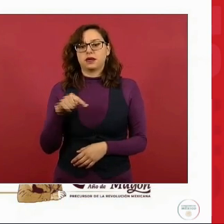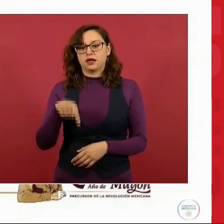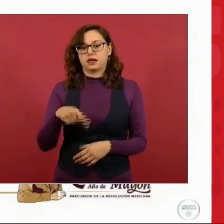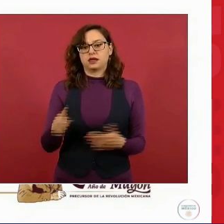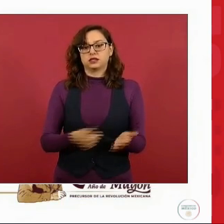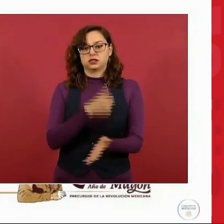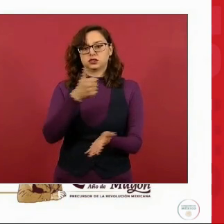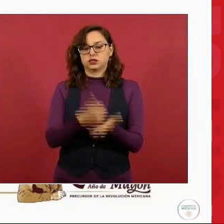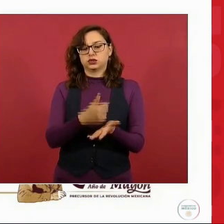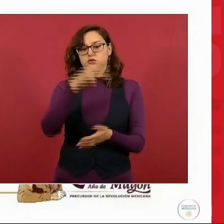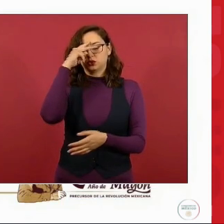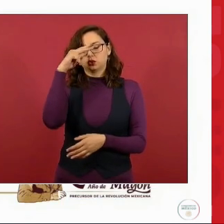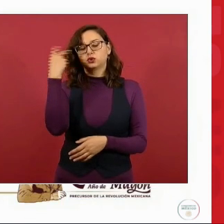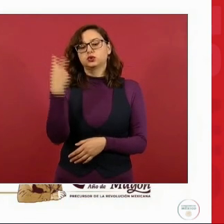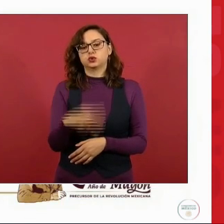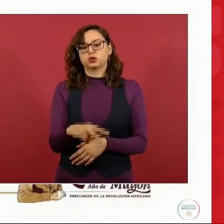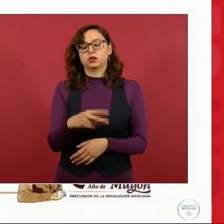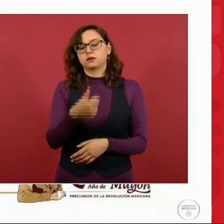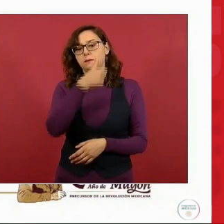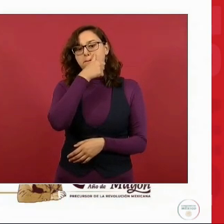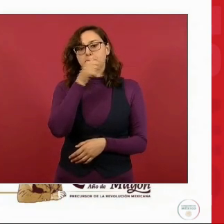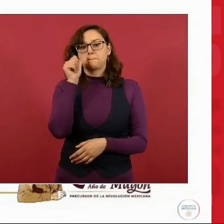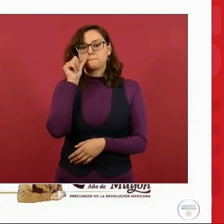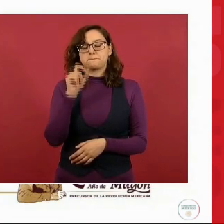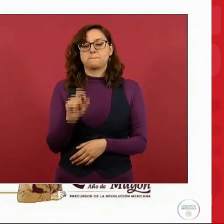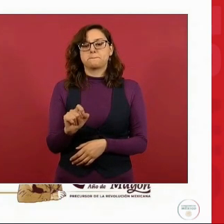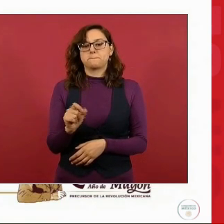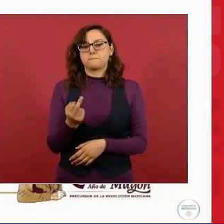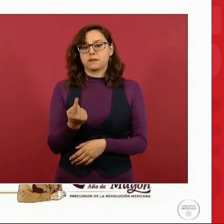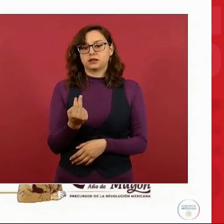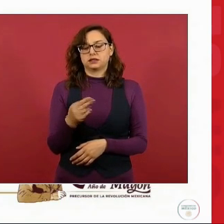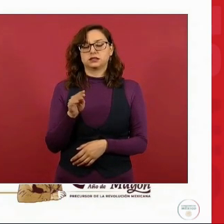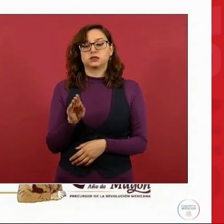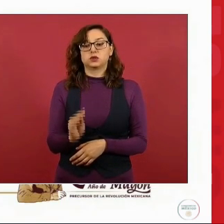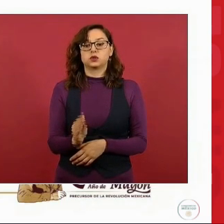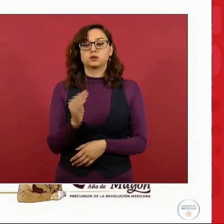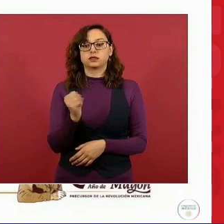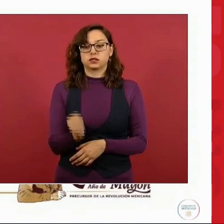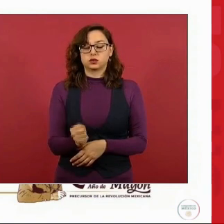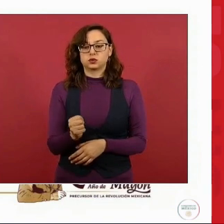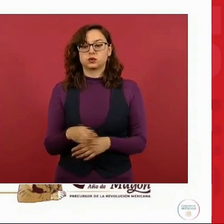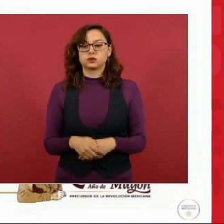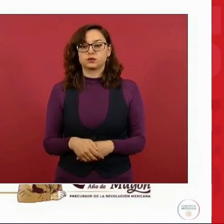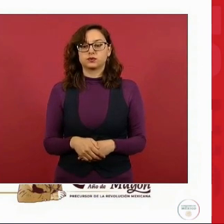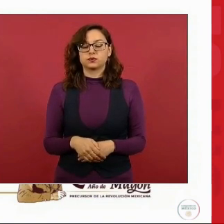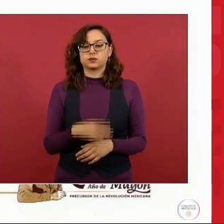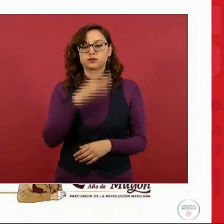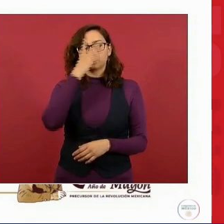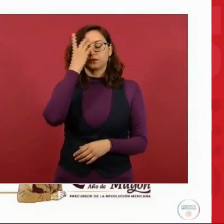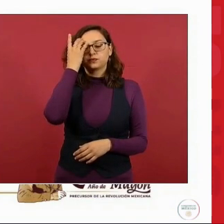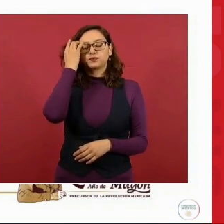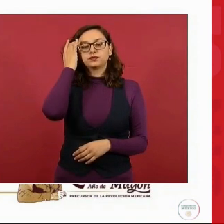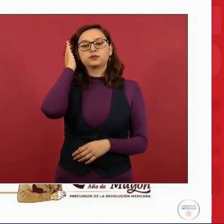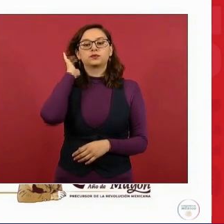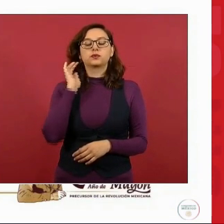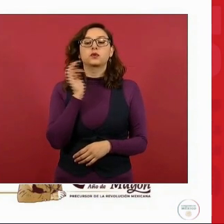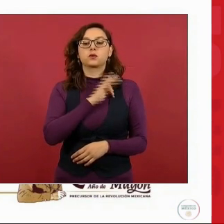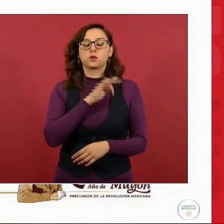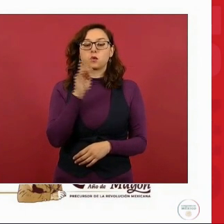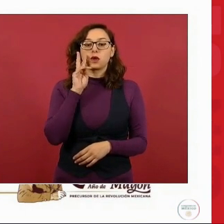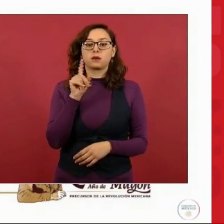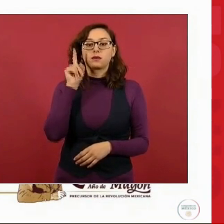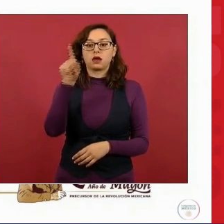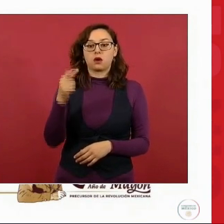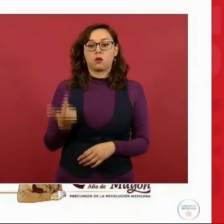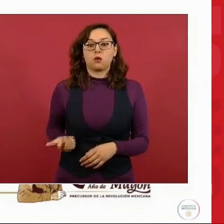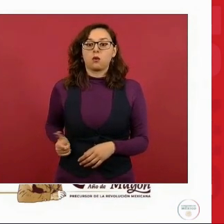BP aquí en la Benito Juárez, en la Ciudad de México. Pueden ver ahí que mis paisanos de León,